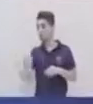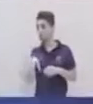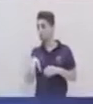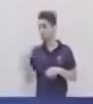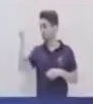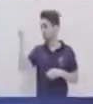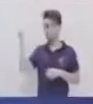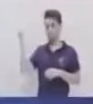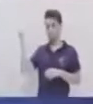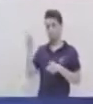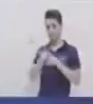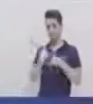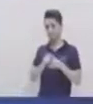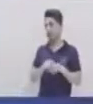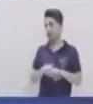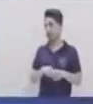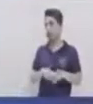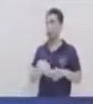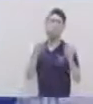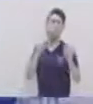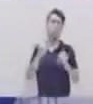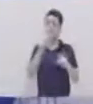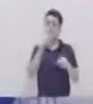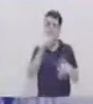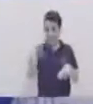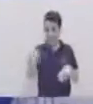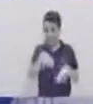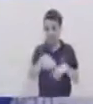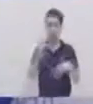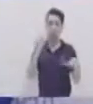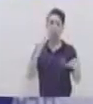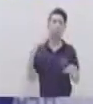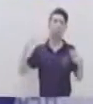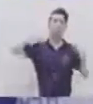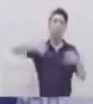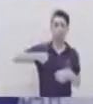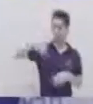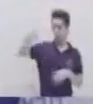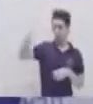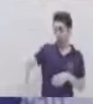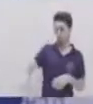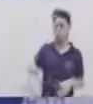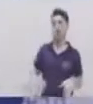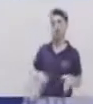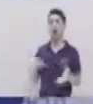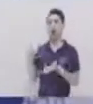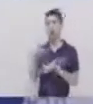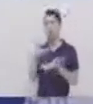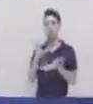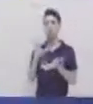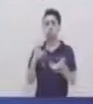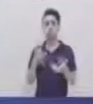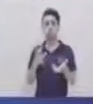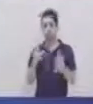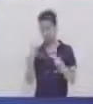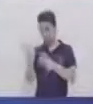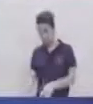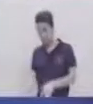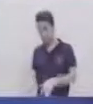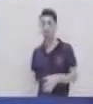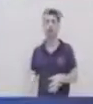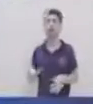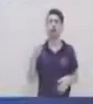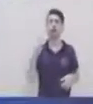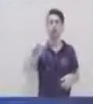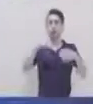que utilizar va a ser una mochila, unos zapatos, un peluche, lo que tengamos nosotros en casa, que nos va a servir para